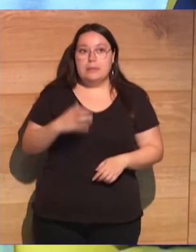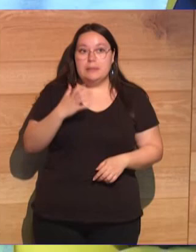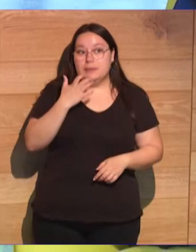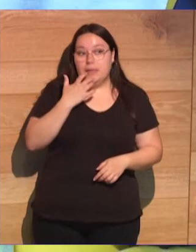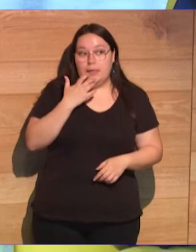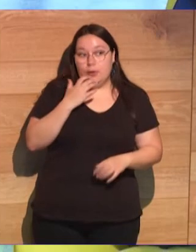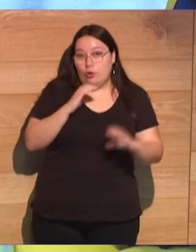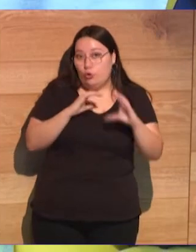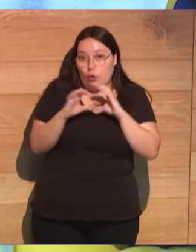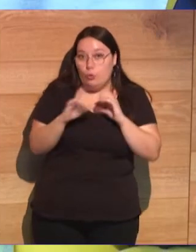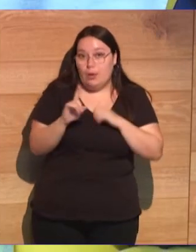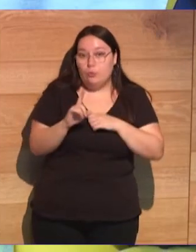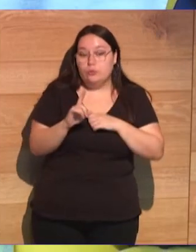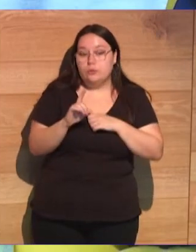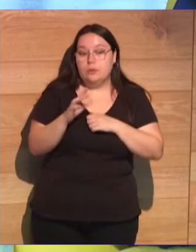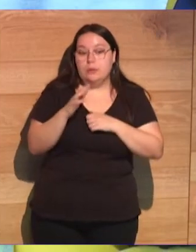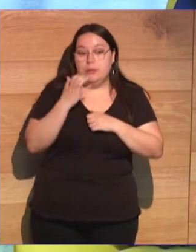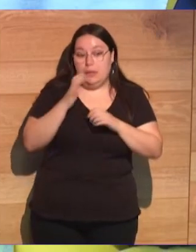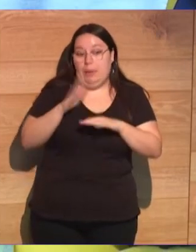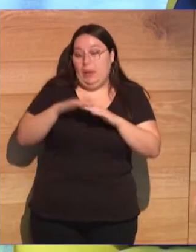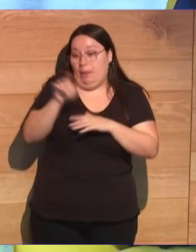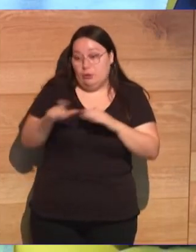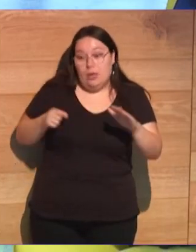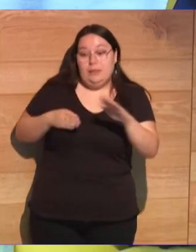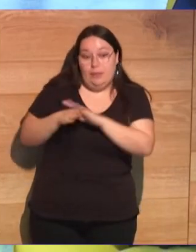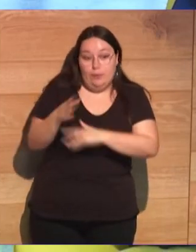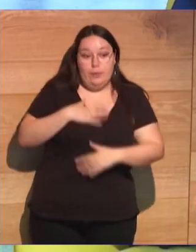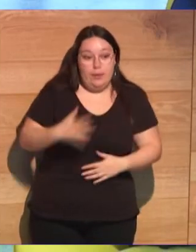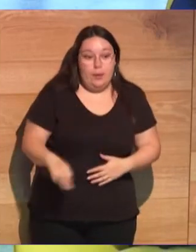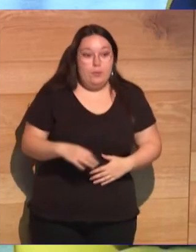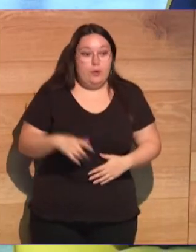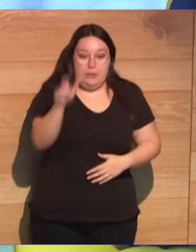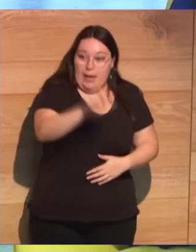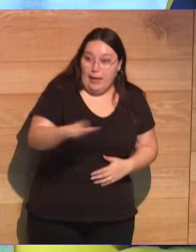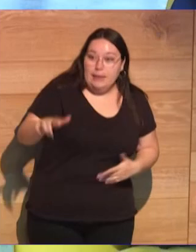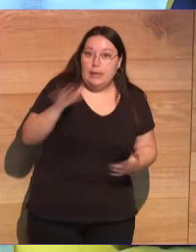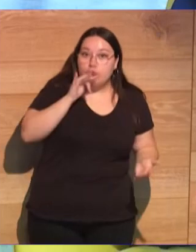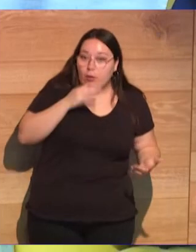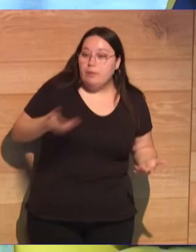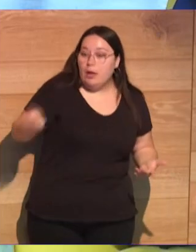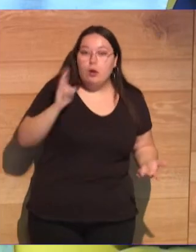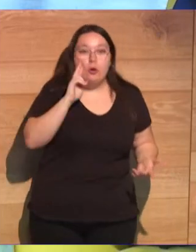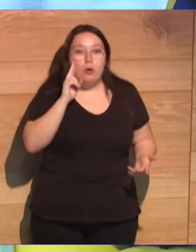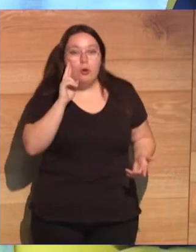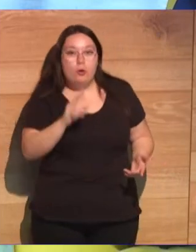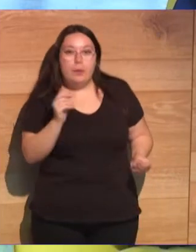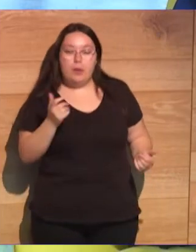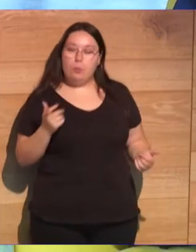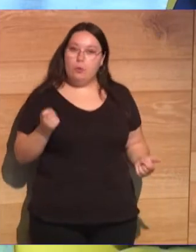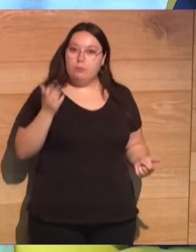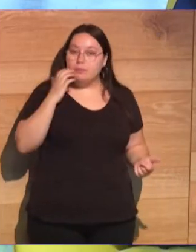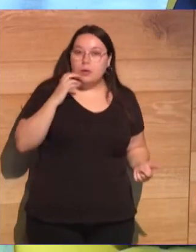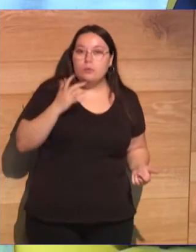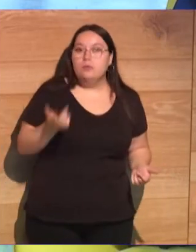comunicar y hacer que esto sea accesible a la otra parte, que es a la ciudadanía, a la gente que todavía lo ve como algo amenazante,